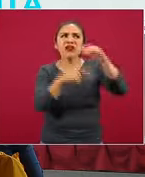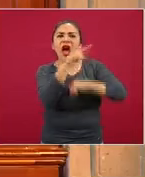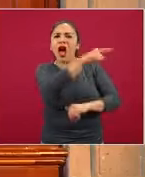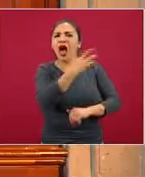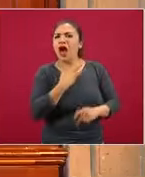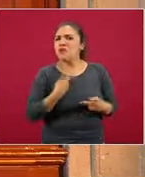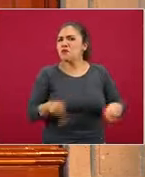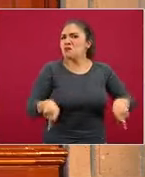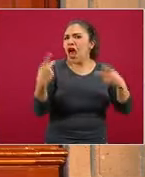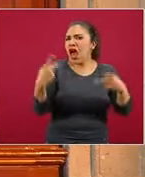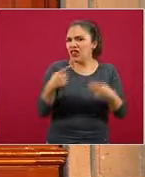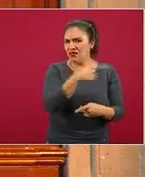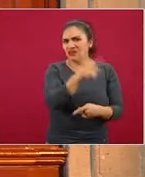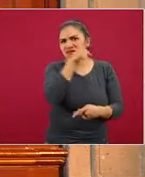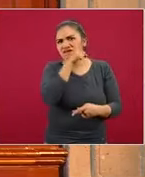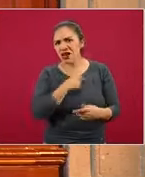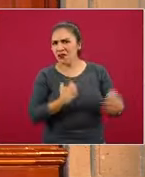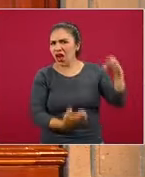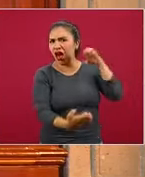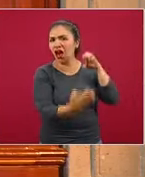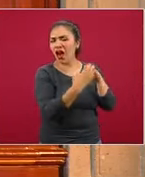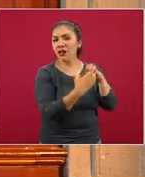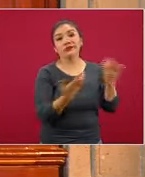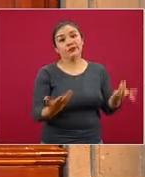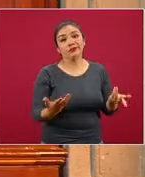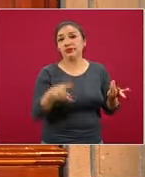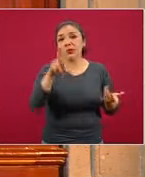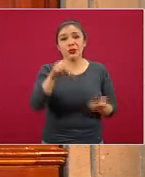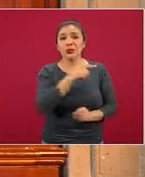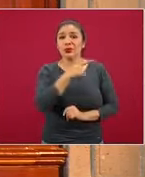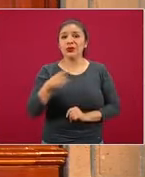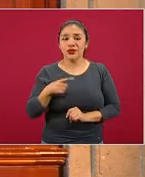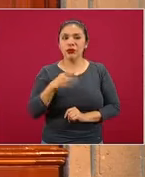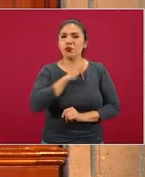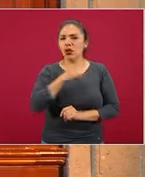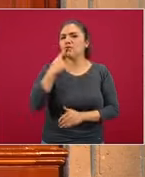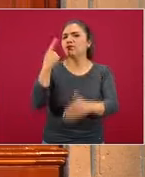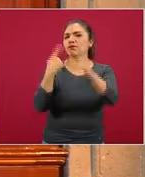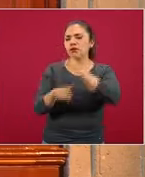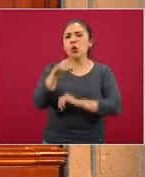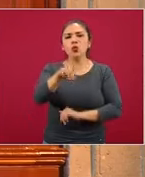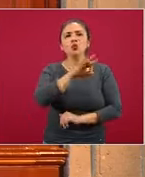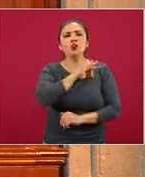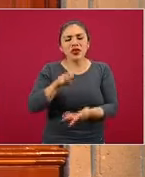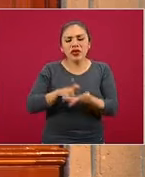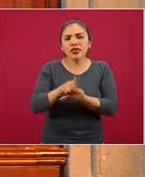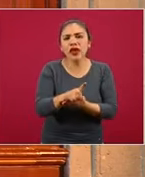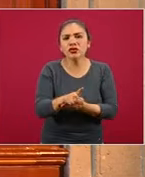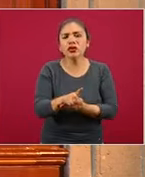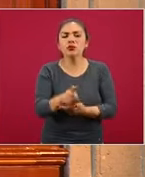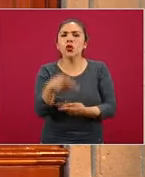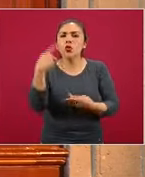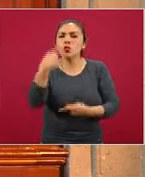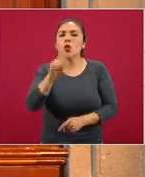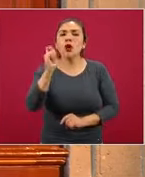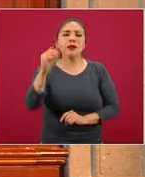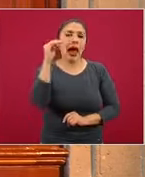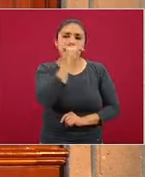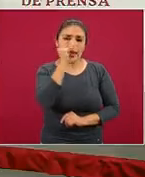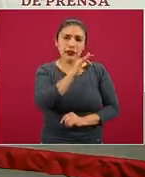profesional de la salud, entre comillas, que en un momento estaría queriendo venderle una vacuna a la que usted tiene derecho y que para usted debe de